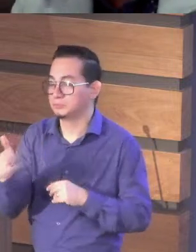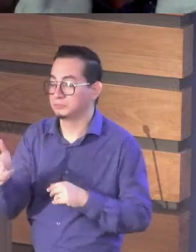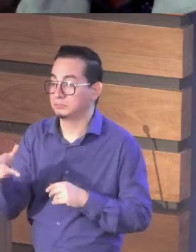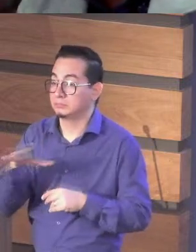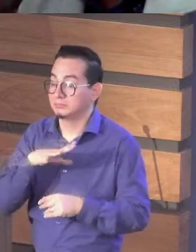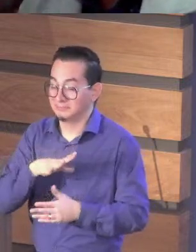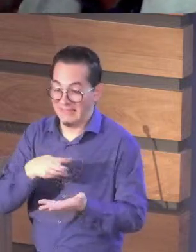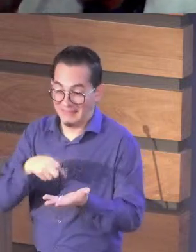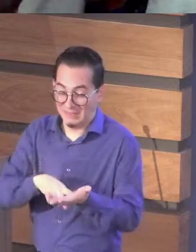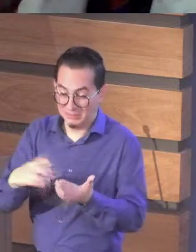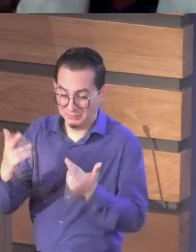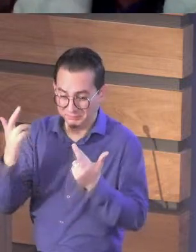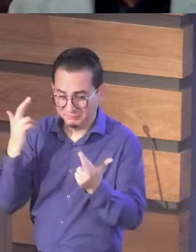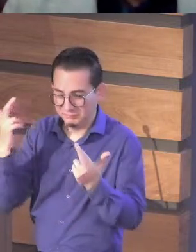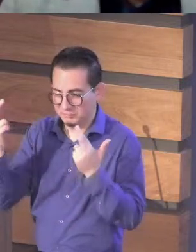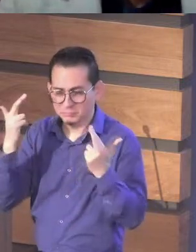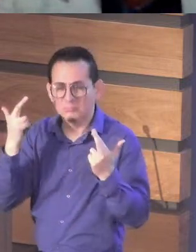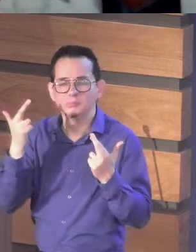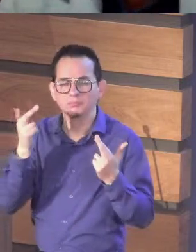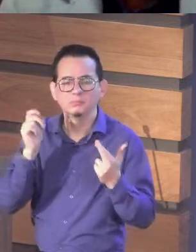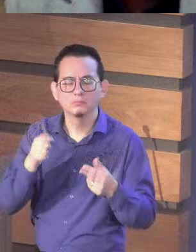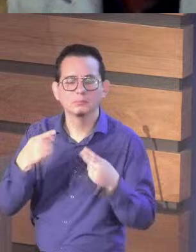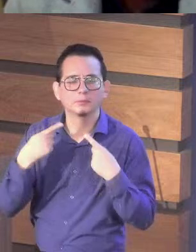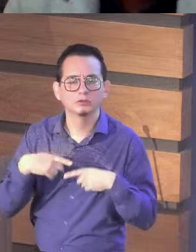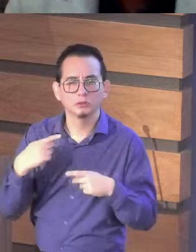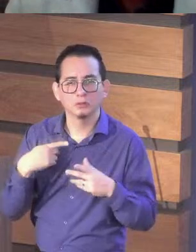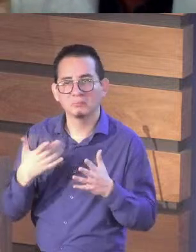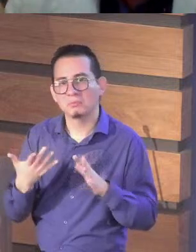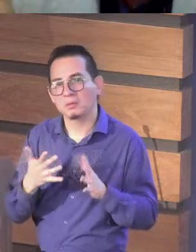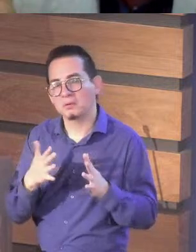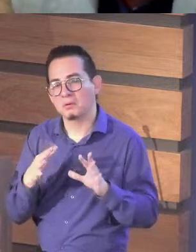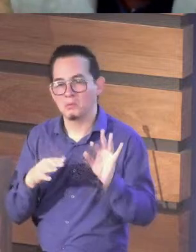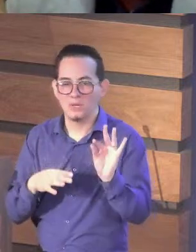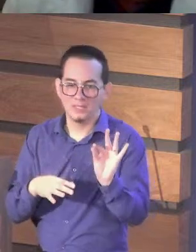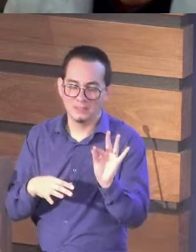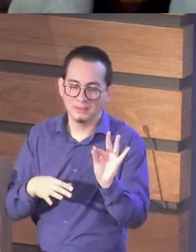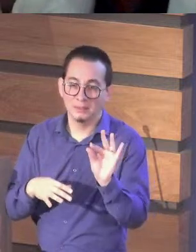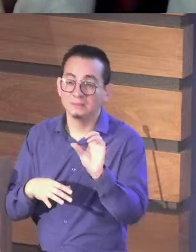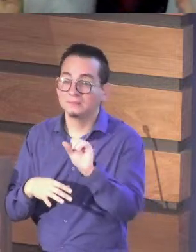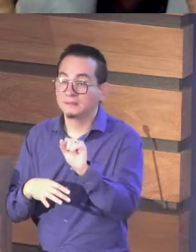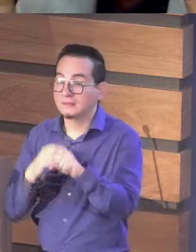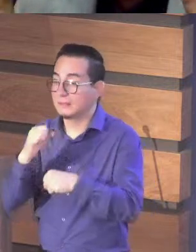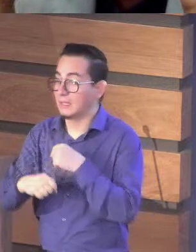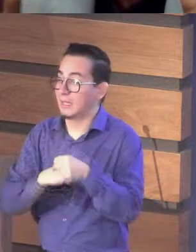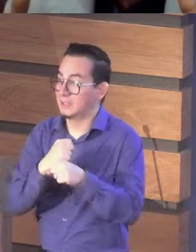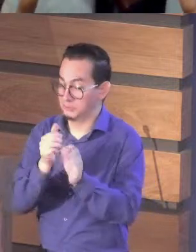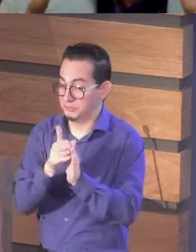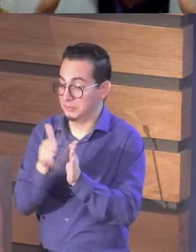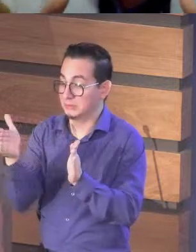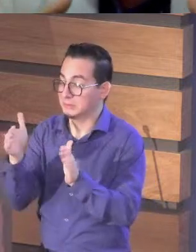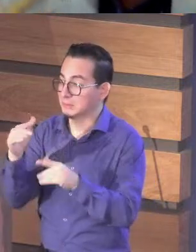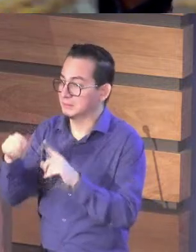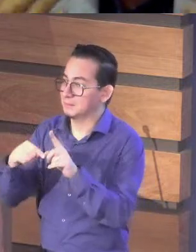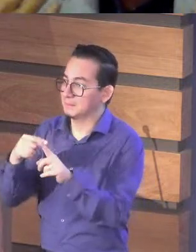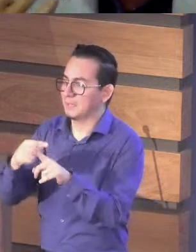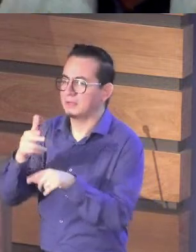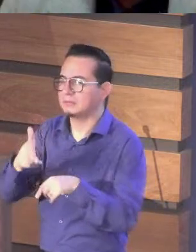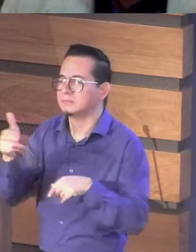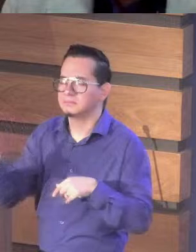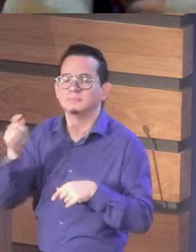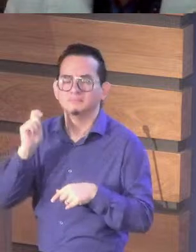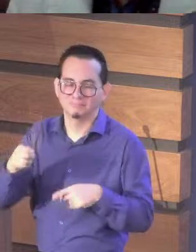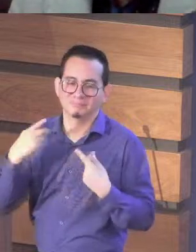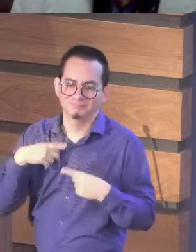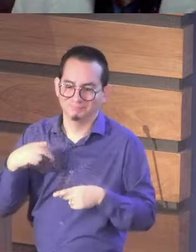personas entre los 40 y los 60 años, que se considerarían adultos de edad